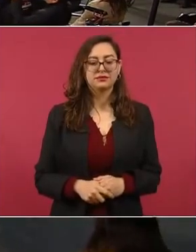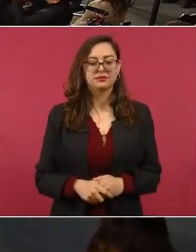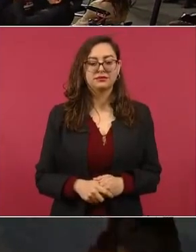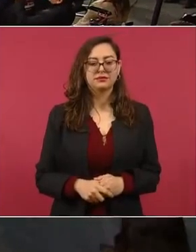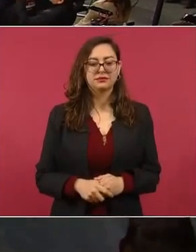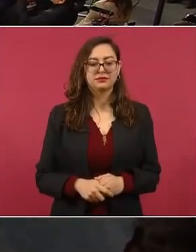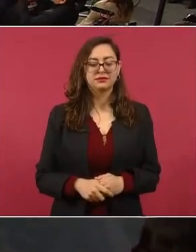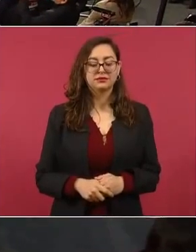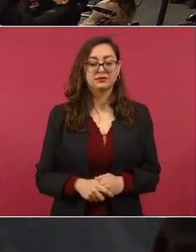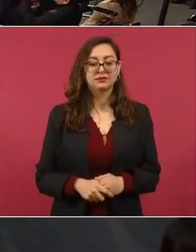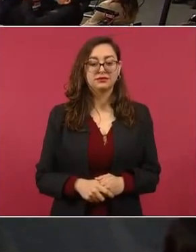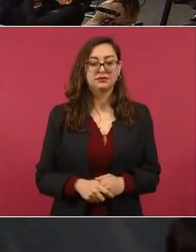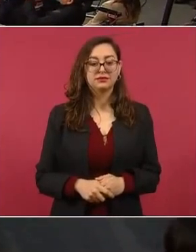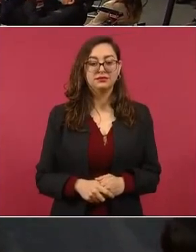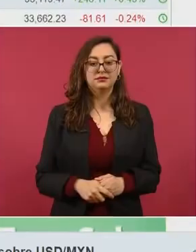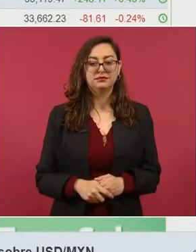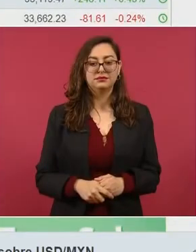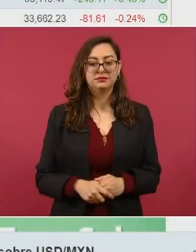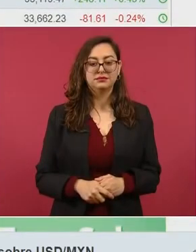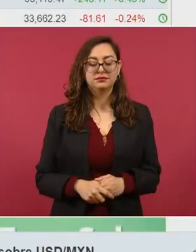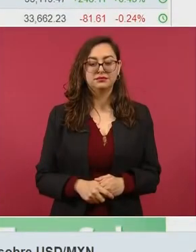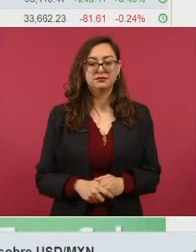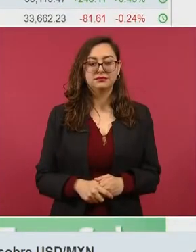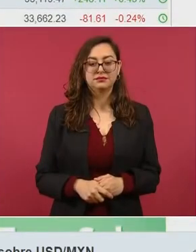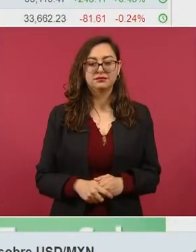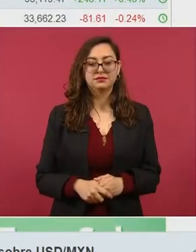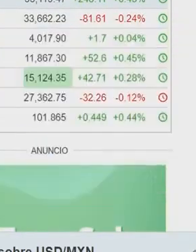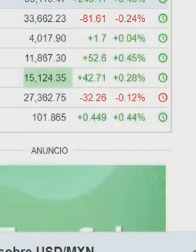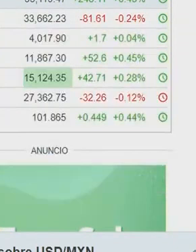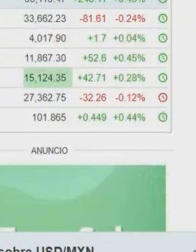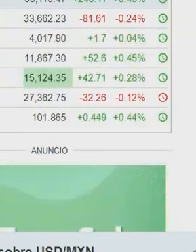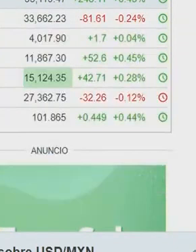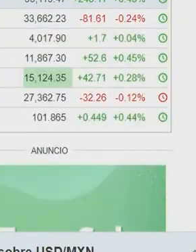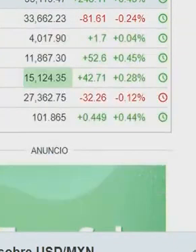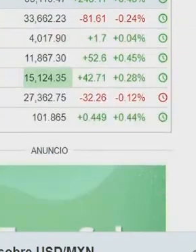$18.83. ¿Cómo cerró ayer?